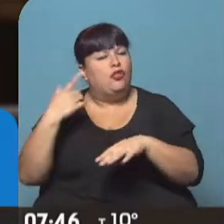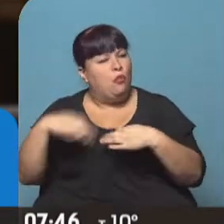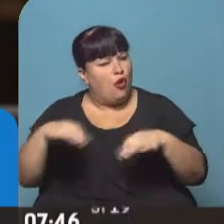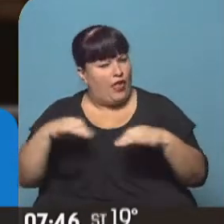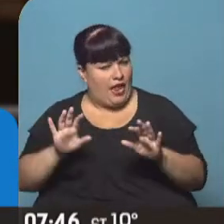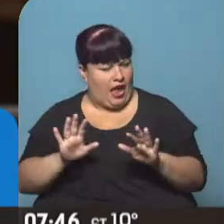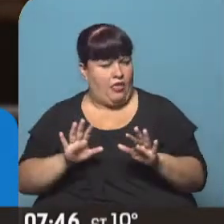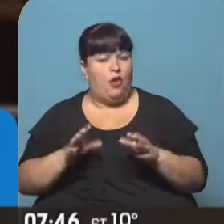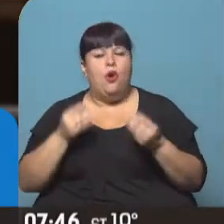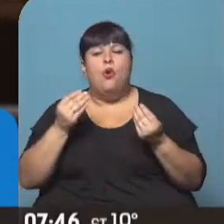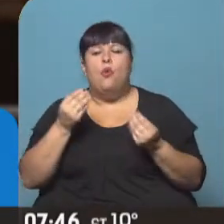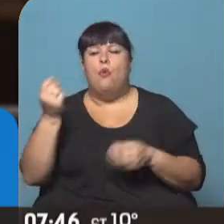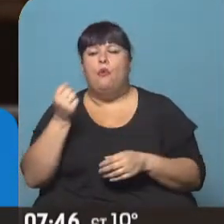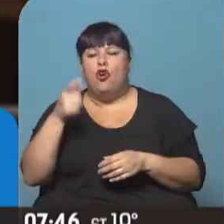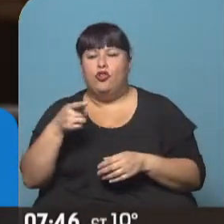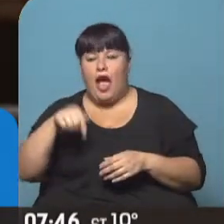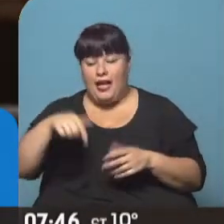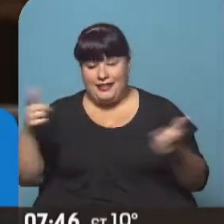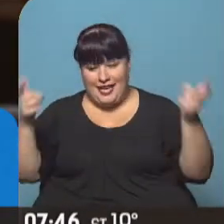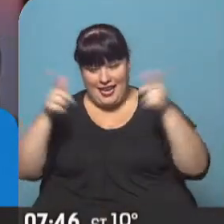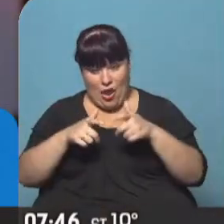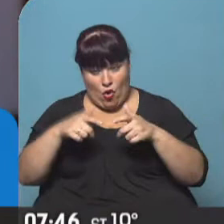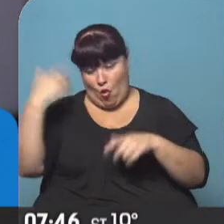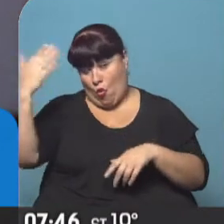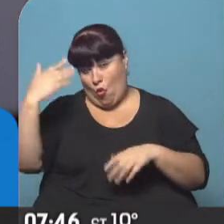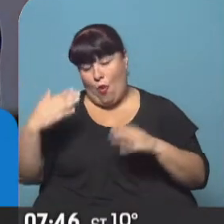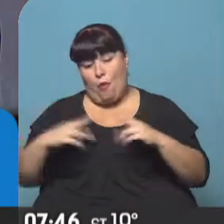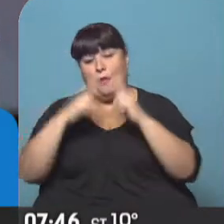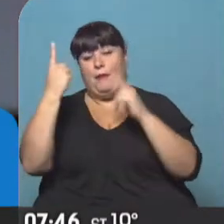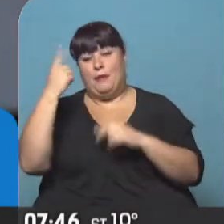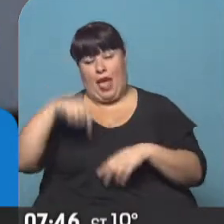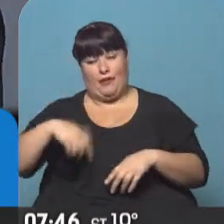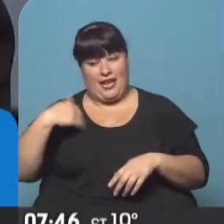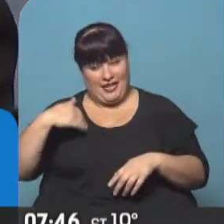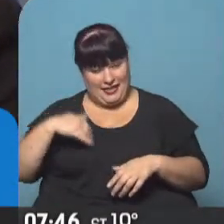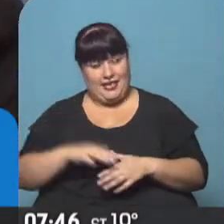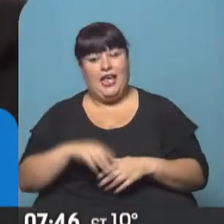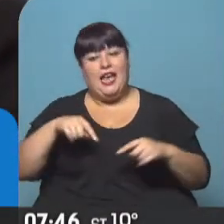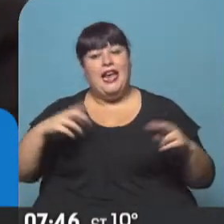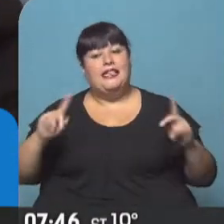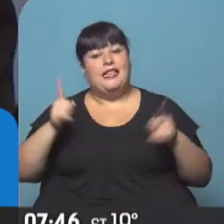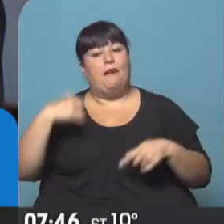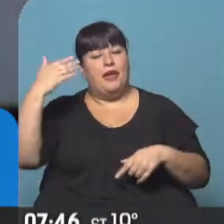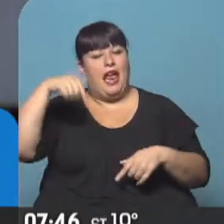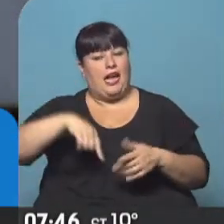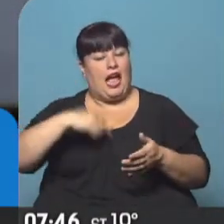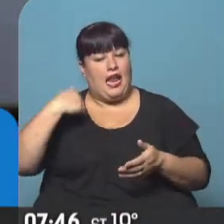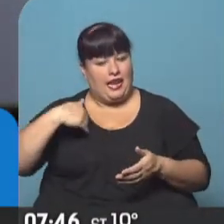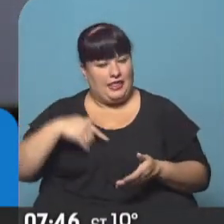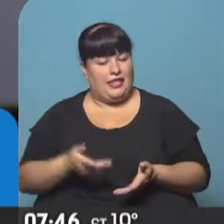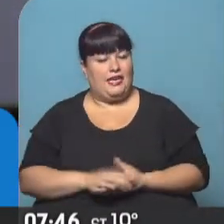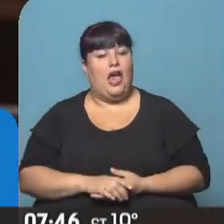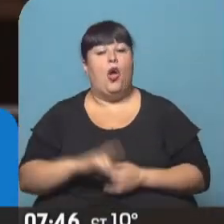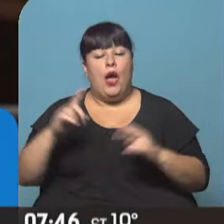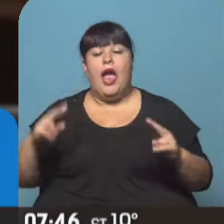delicado. ¿Y cuál es la importancia de que este encuentro, esta cumbre por primera vez se realiza aquí en nuestro país, que este encuentro también se realiza aquí en nuestro país?